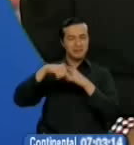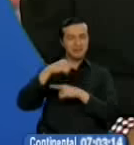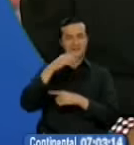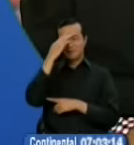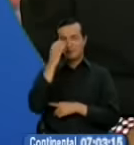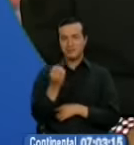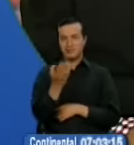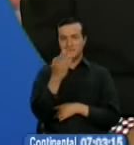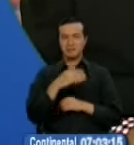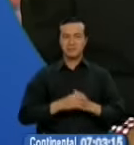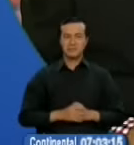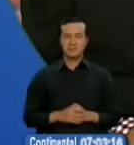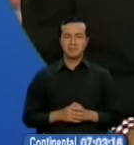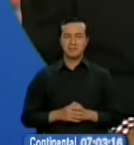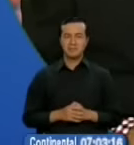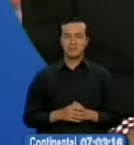días.